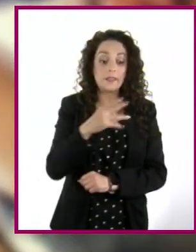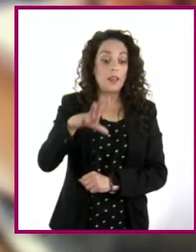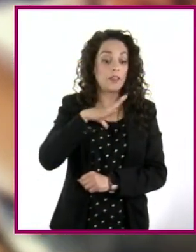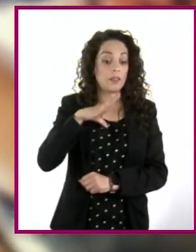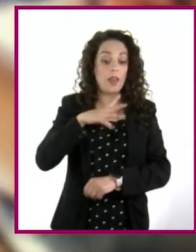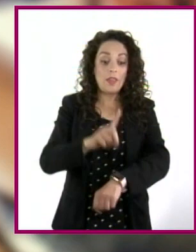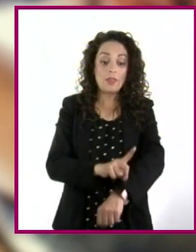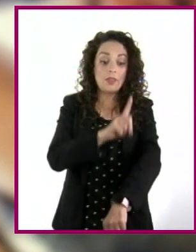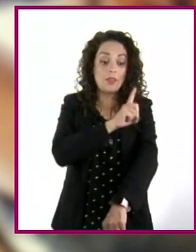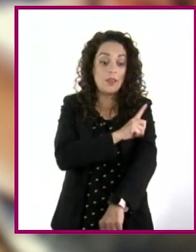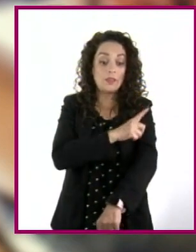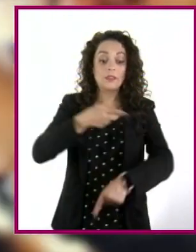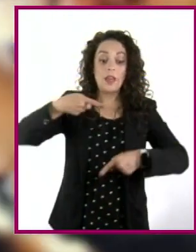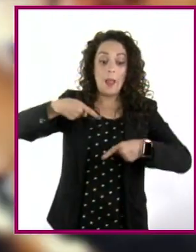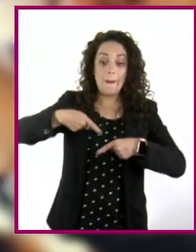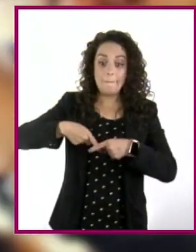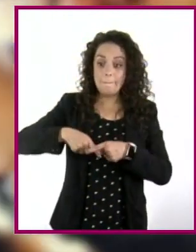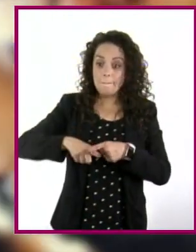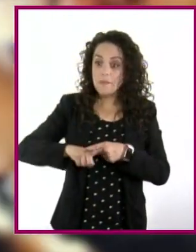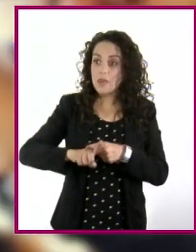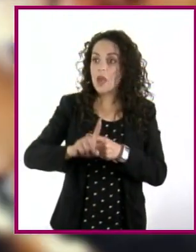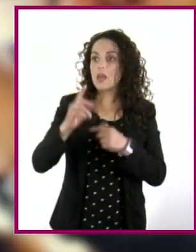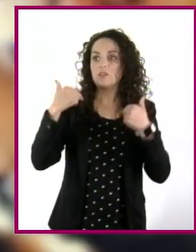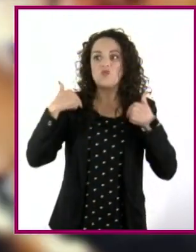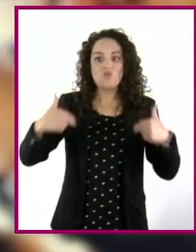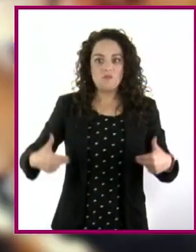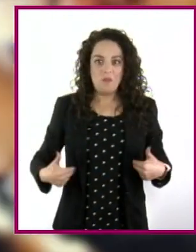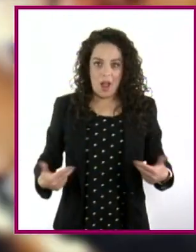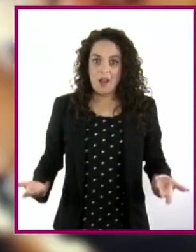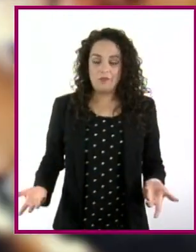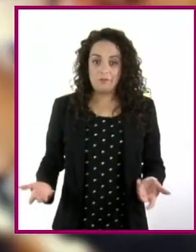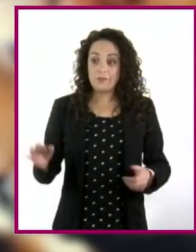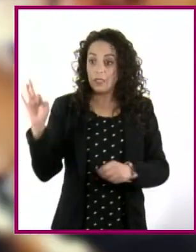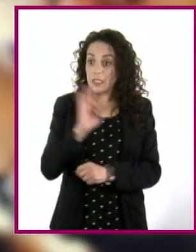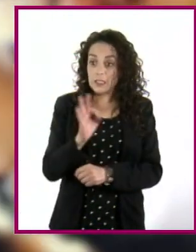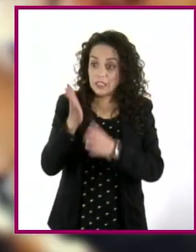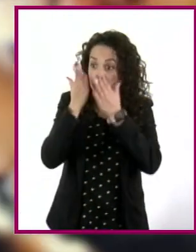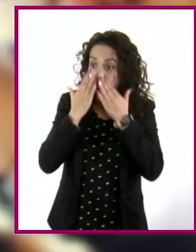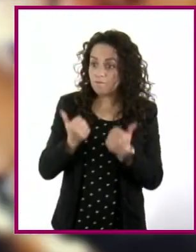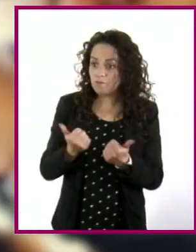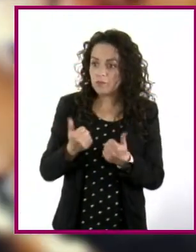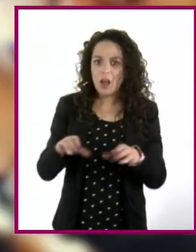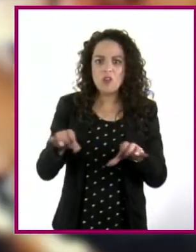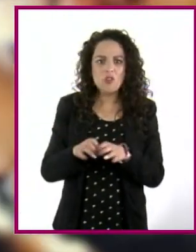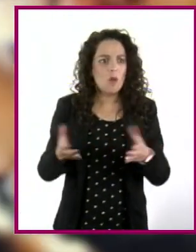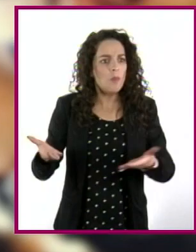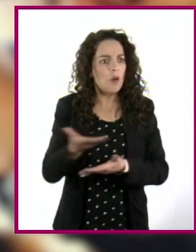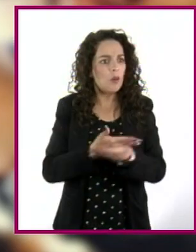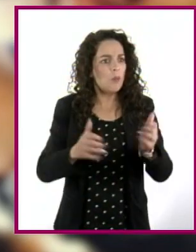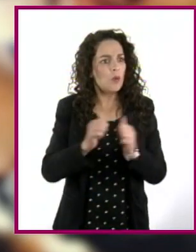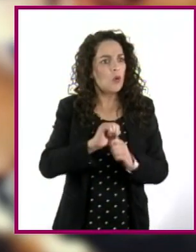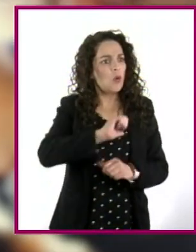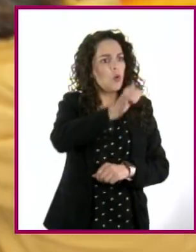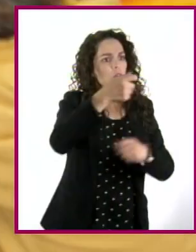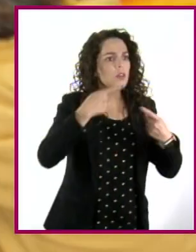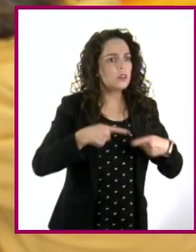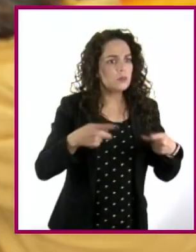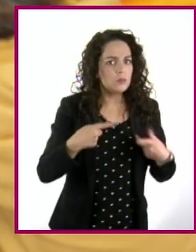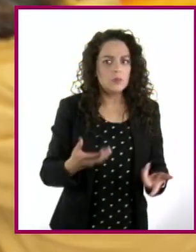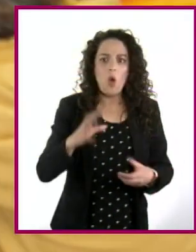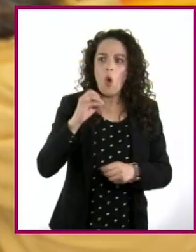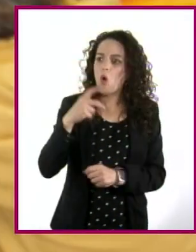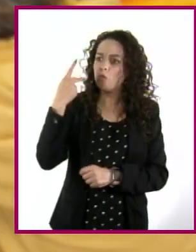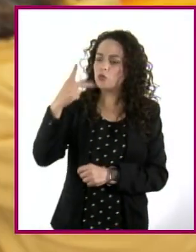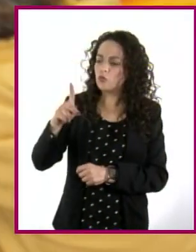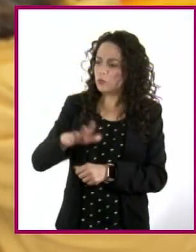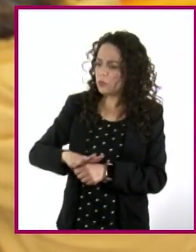desde el inicio de los tiempos. Y de no existir, el ser humano no podría compartir con otros seres de su especie ni con su entorno. Las